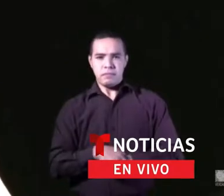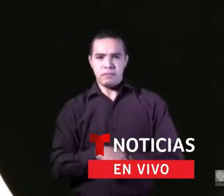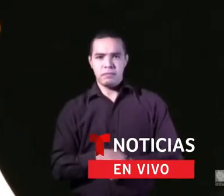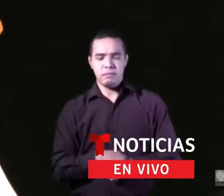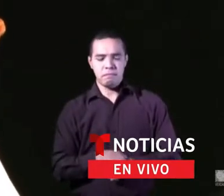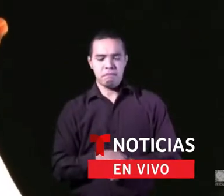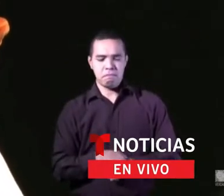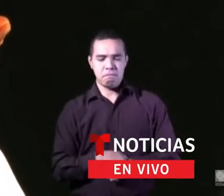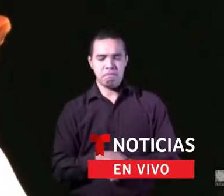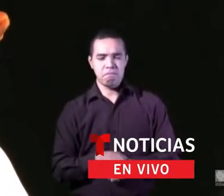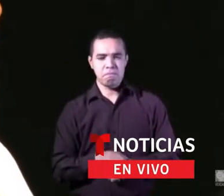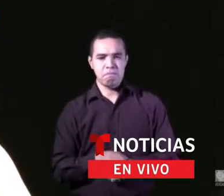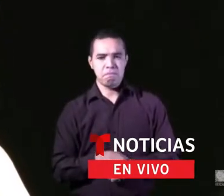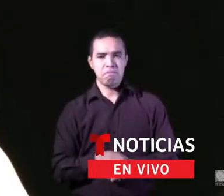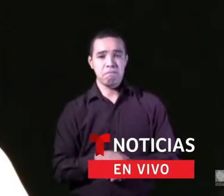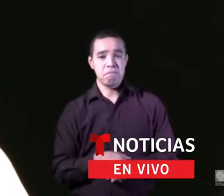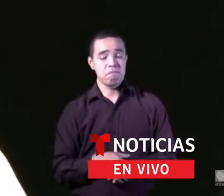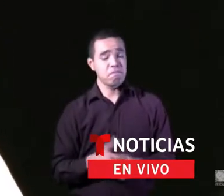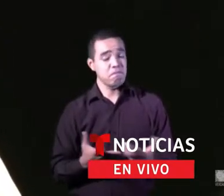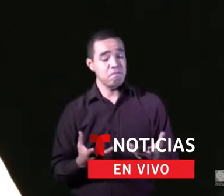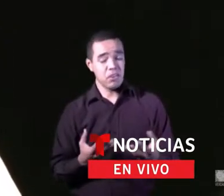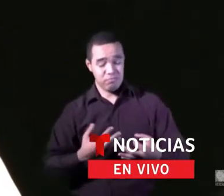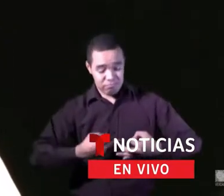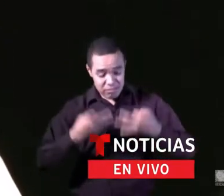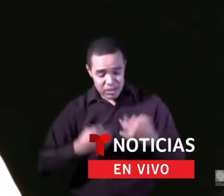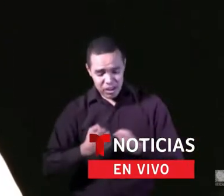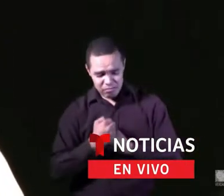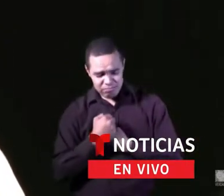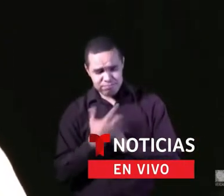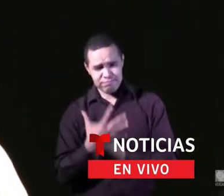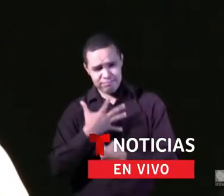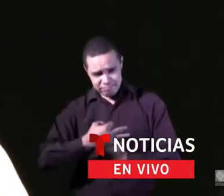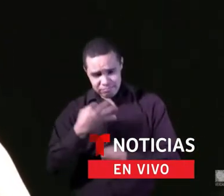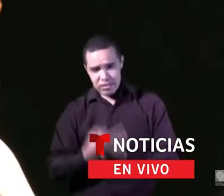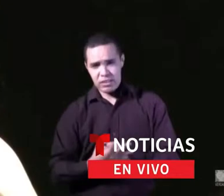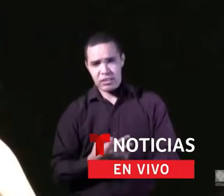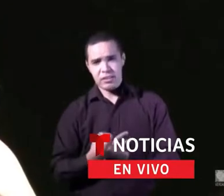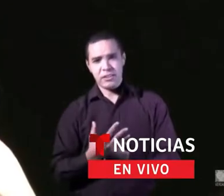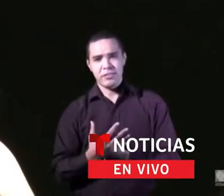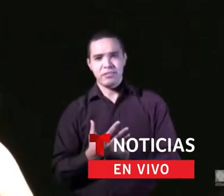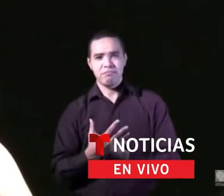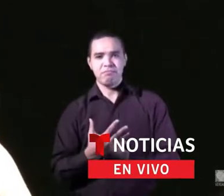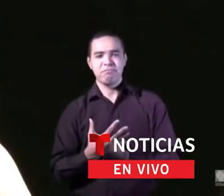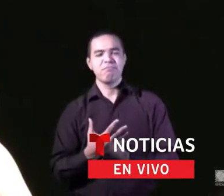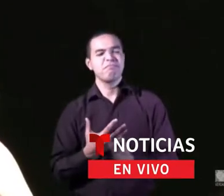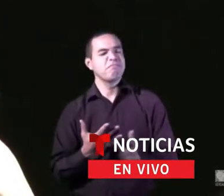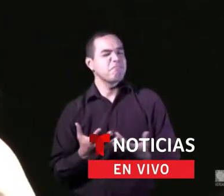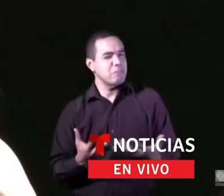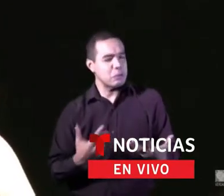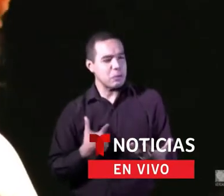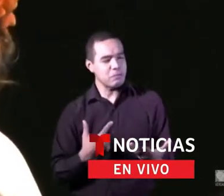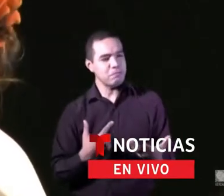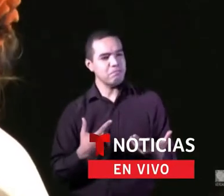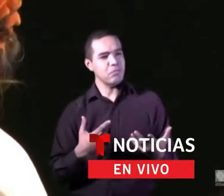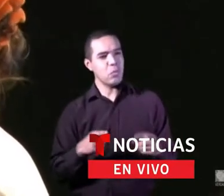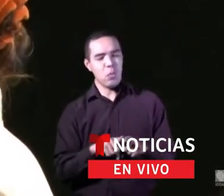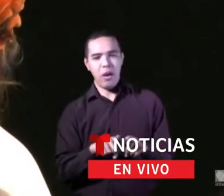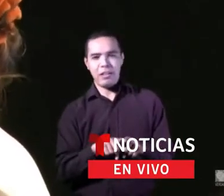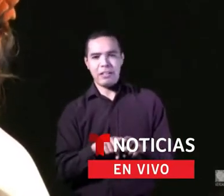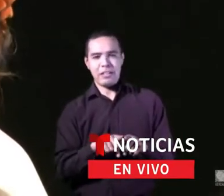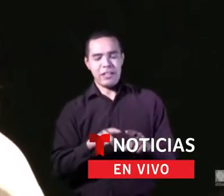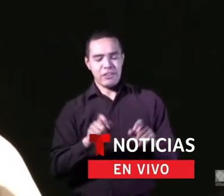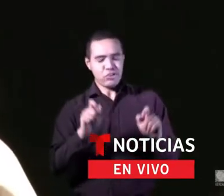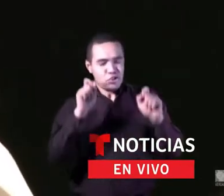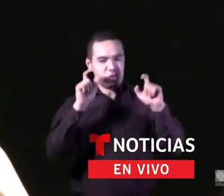pero debo confesarles que me sorprende que nosotros de este